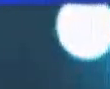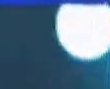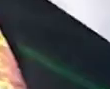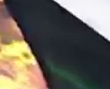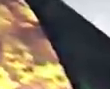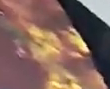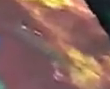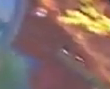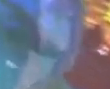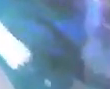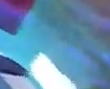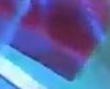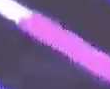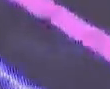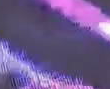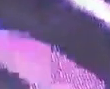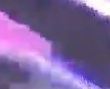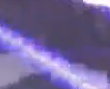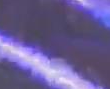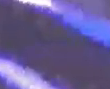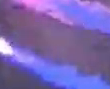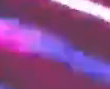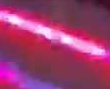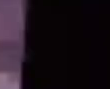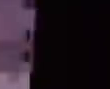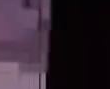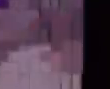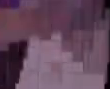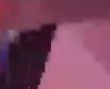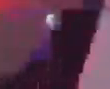Agarra premios y andate, agarra, agarra, agarra. Salí, salí, salí,